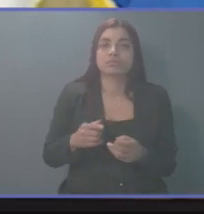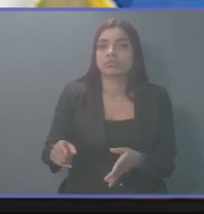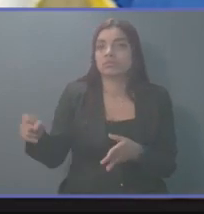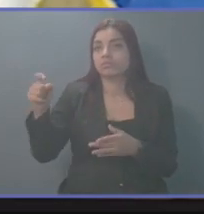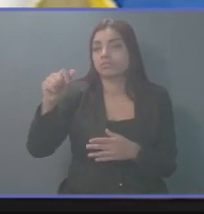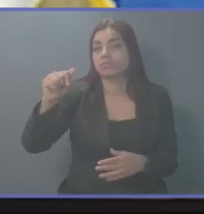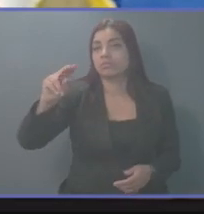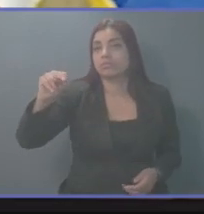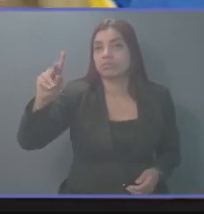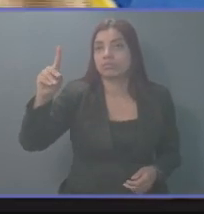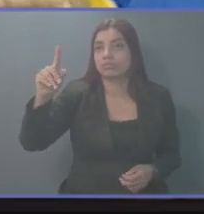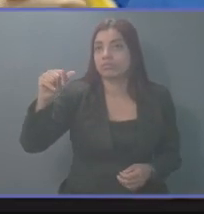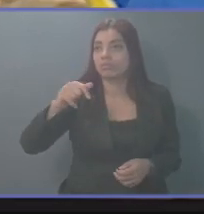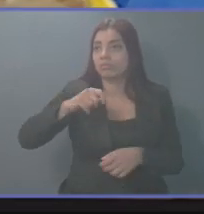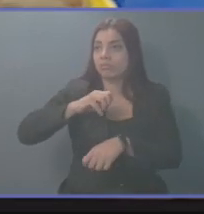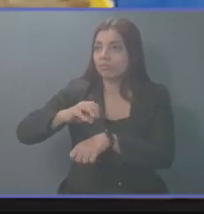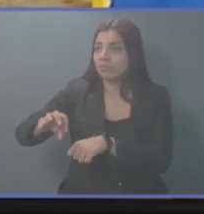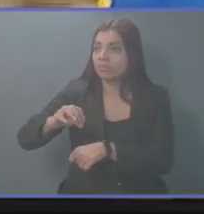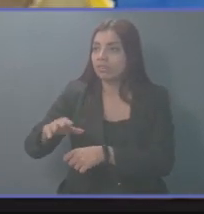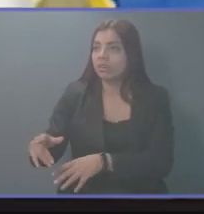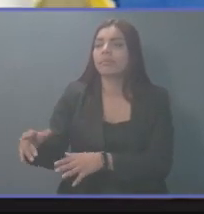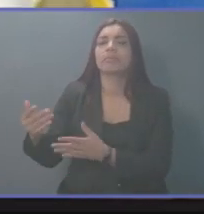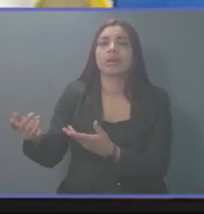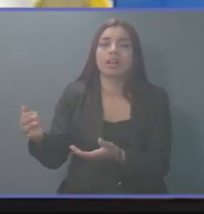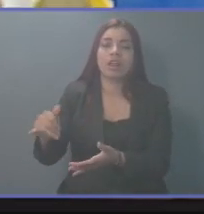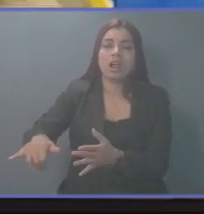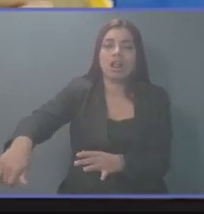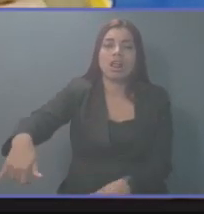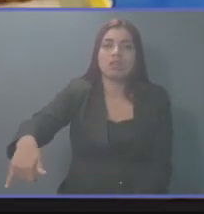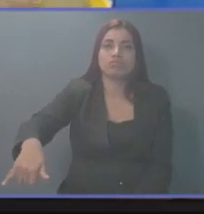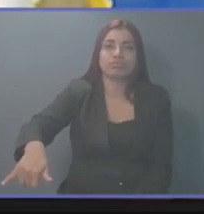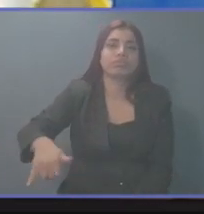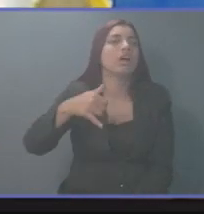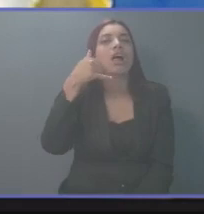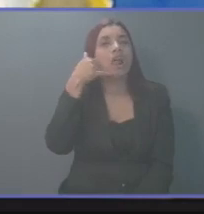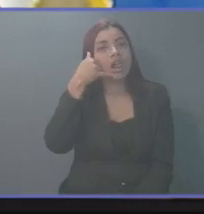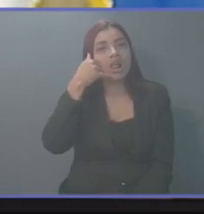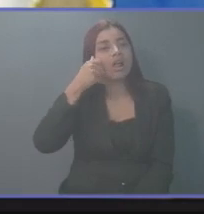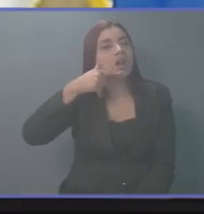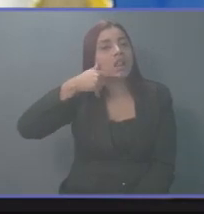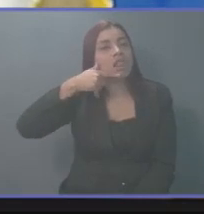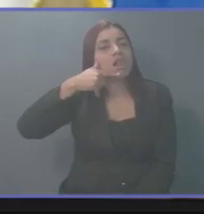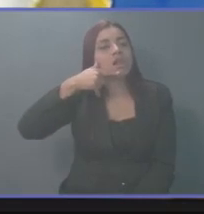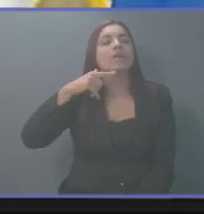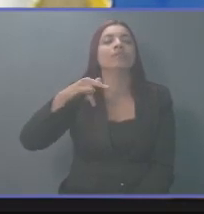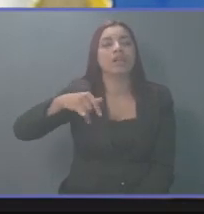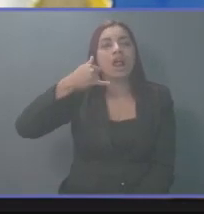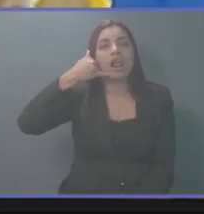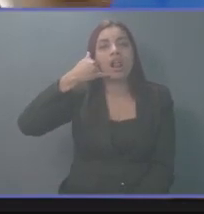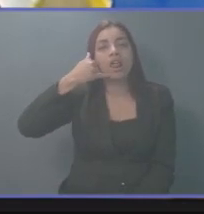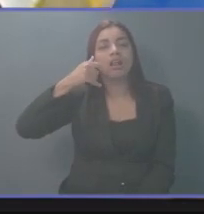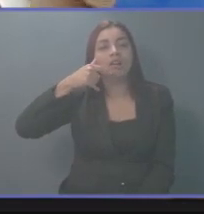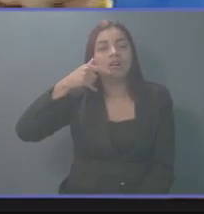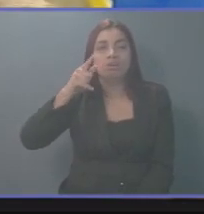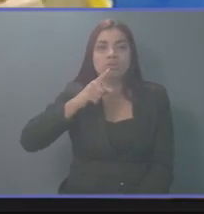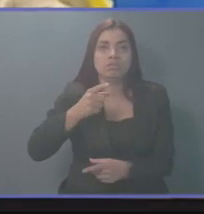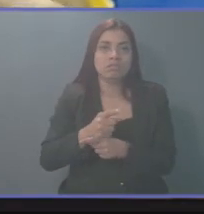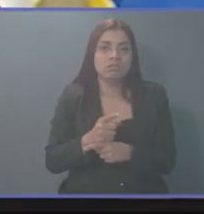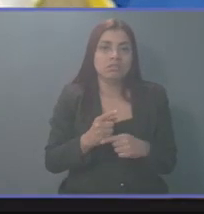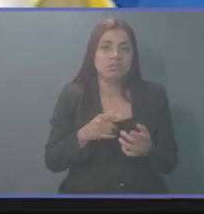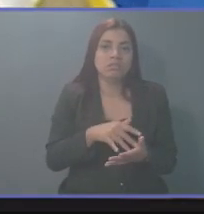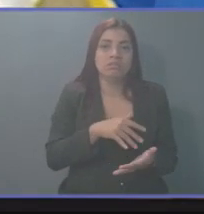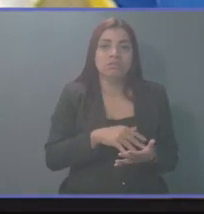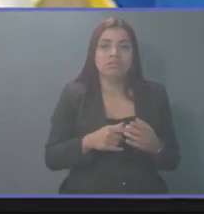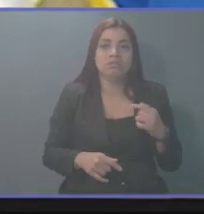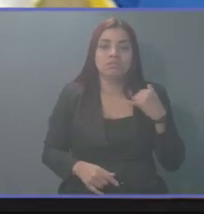recomendable para que se reactive el call center de Landa, porque no es justo, no es correcto que se mantenga incomunicada la población,